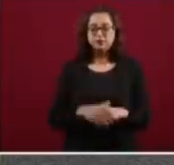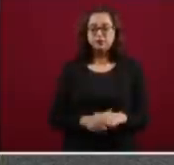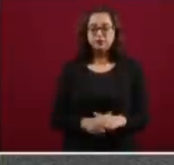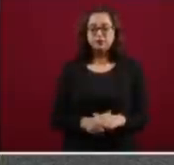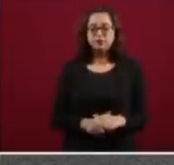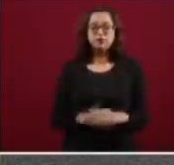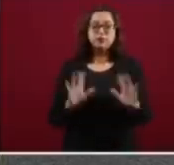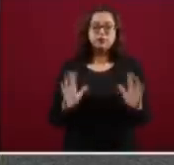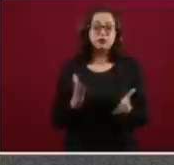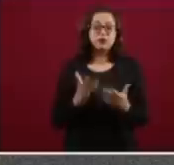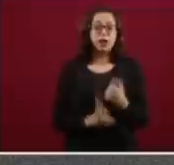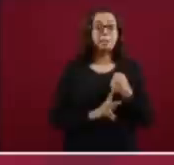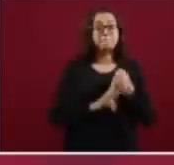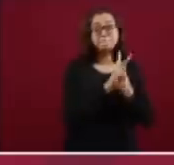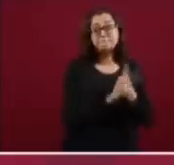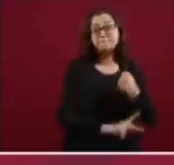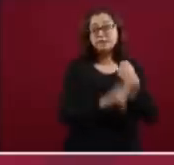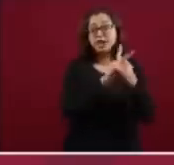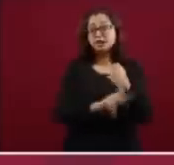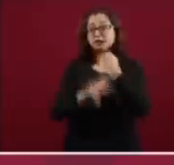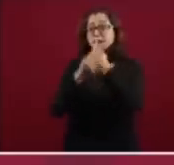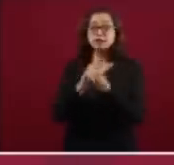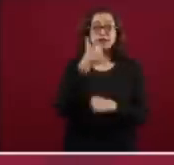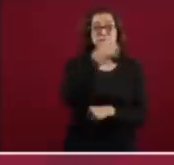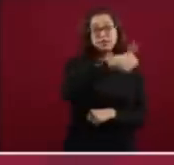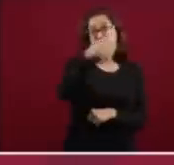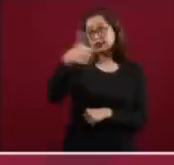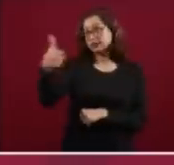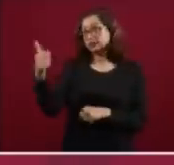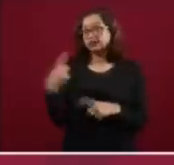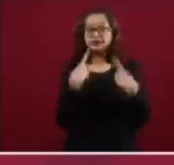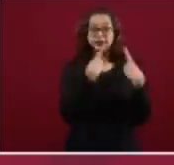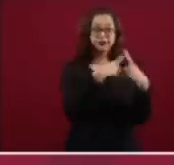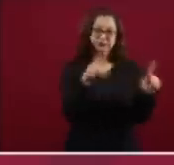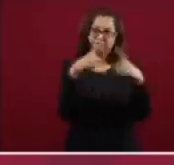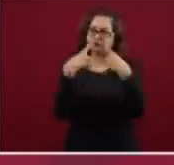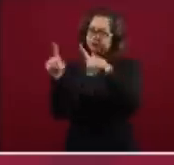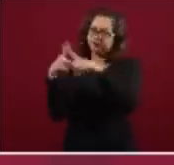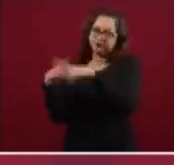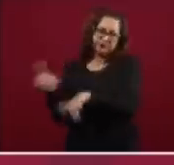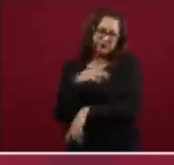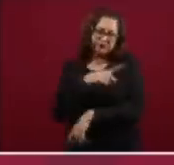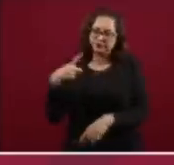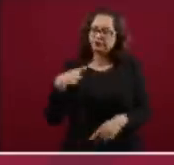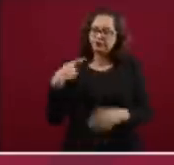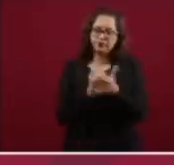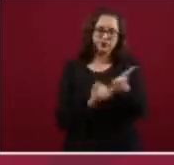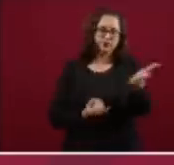cada país nos tienen que sacar sus definiciones